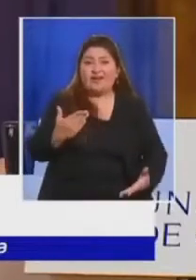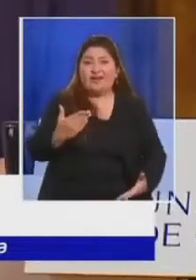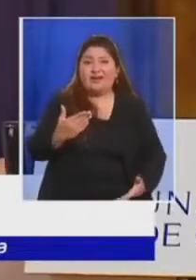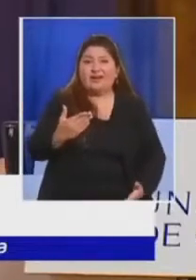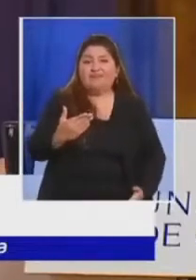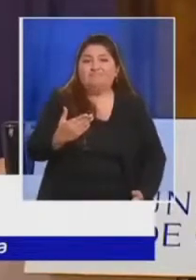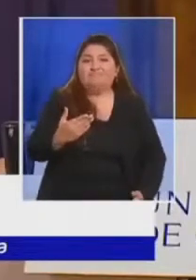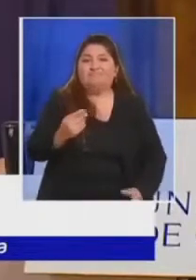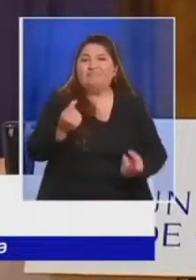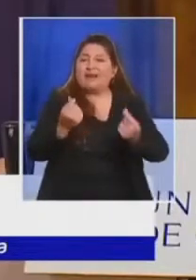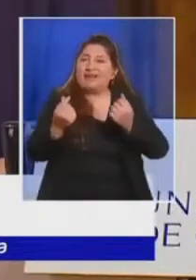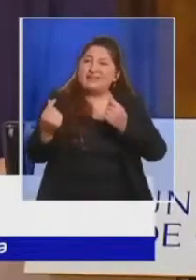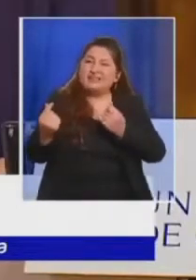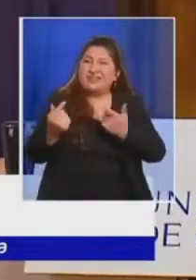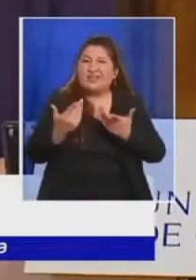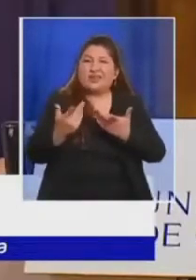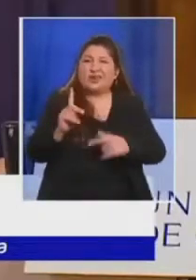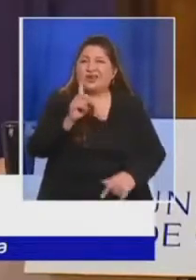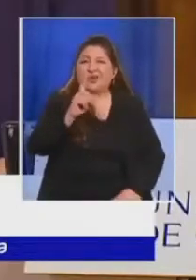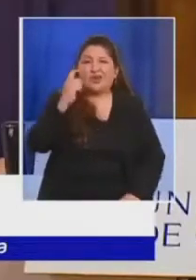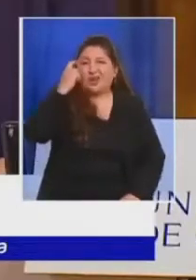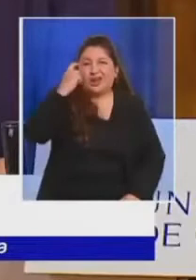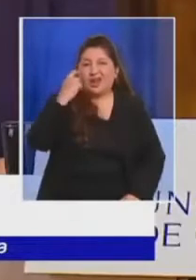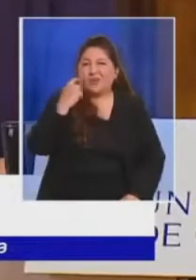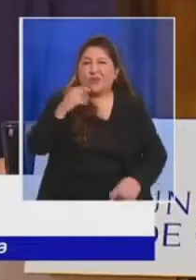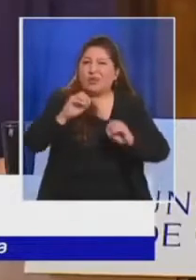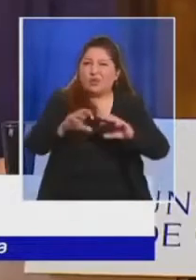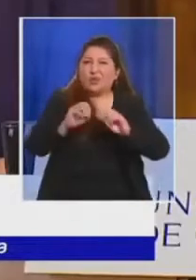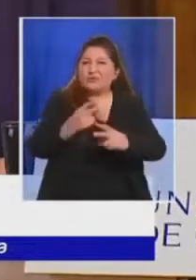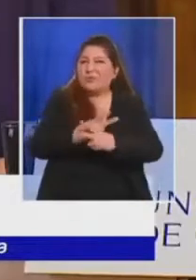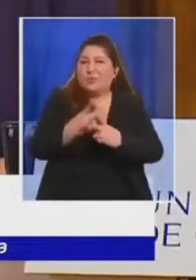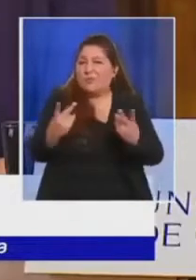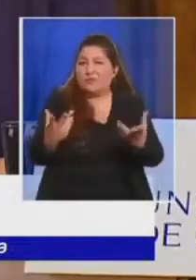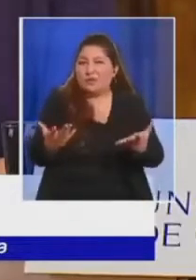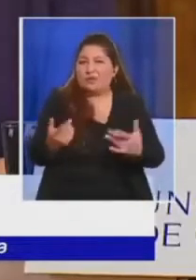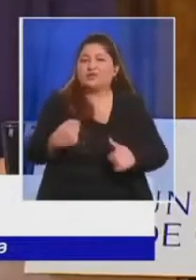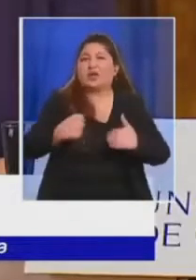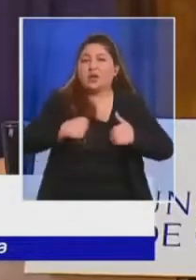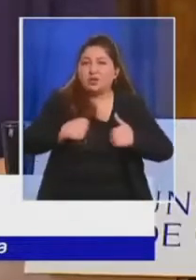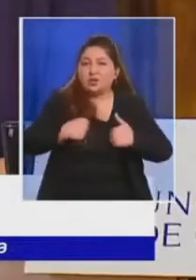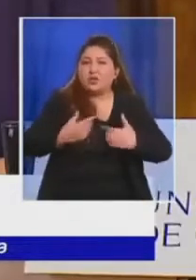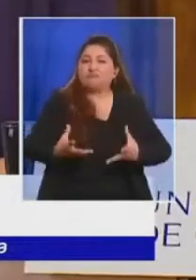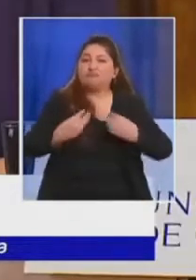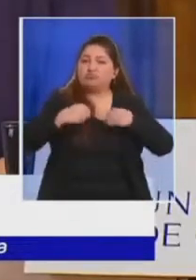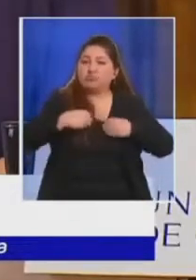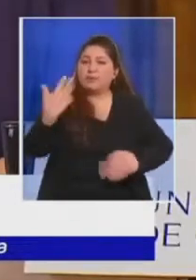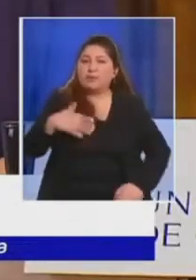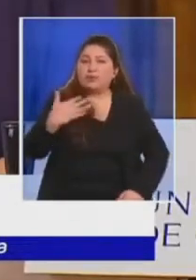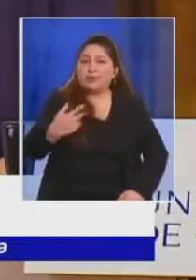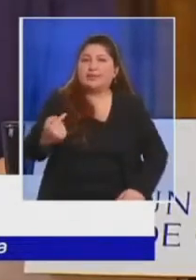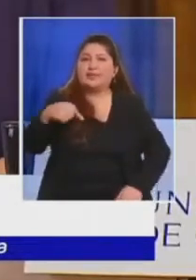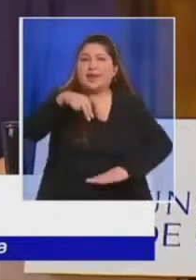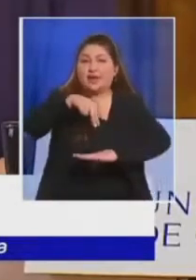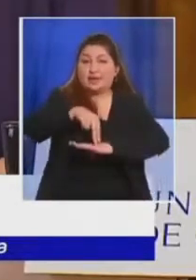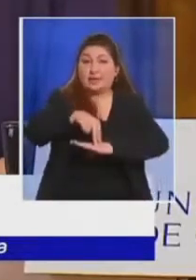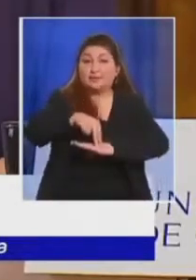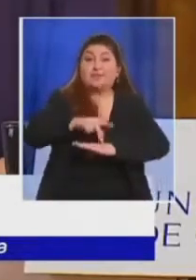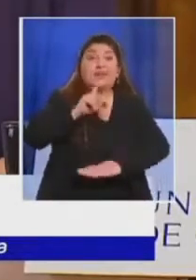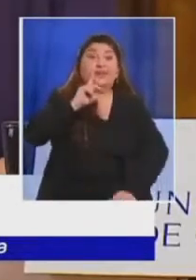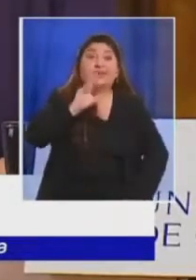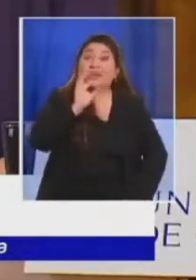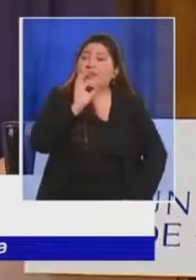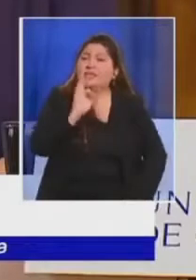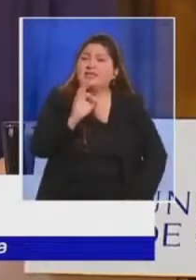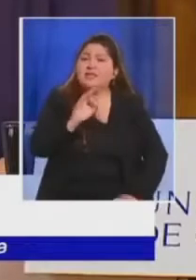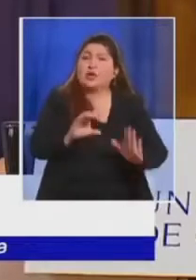parece ser que no creemos de verdad en la educación pública. Así que muy contento de estar acá, me hago cargo. El que determina si algo es constitucional o no es constitucional es un